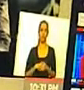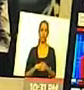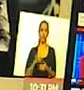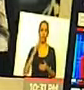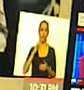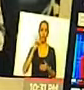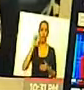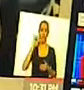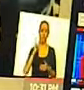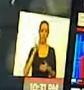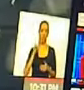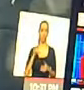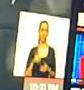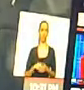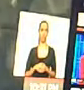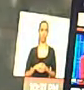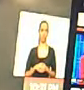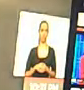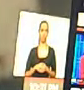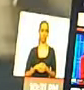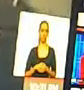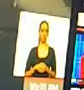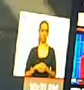general Julián Morón. Bien,